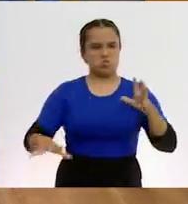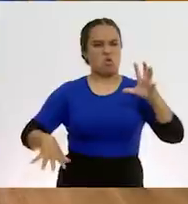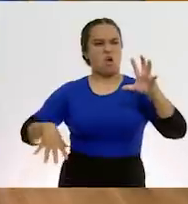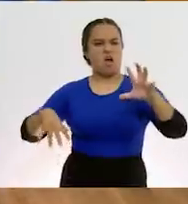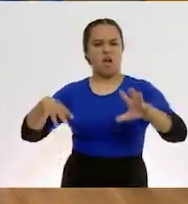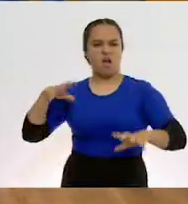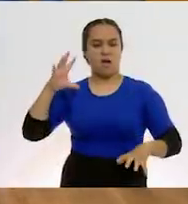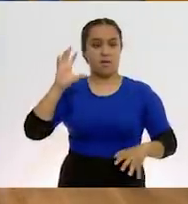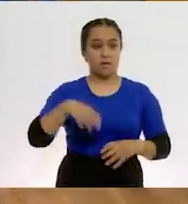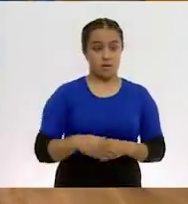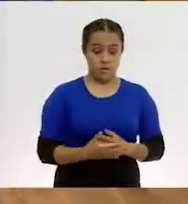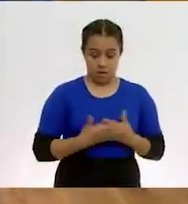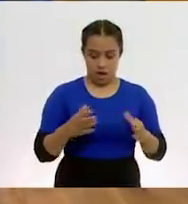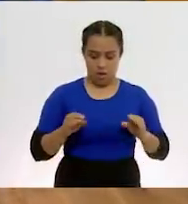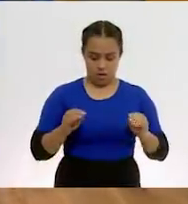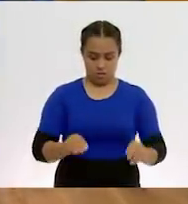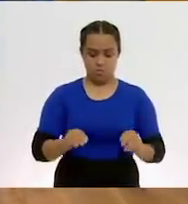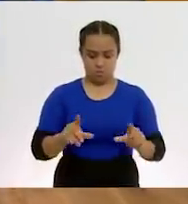osos a colocar esta ficha.